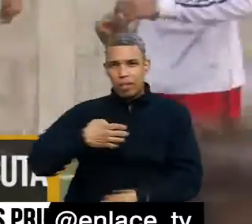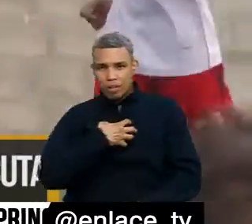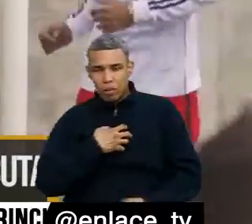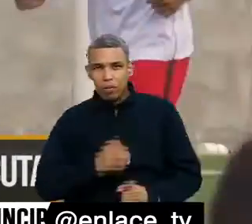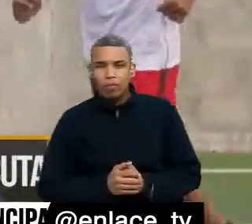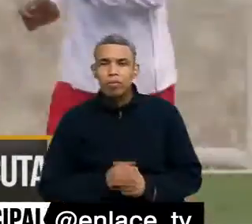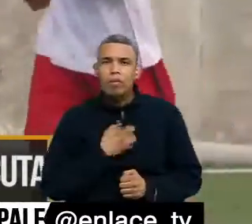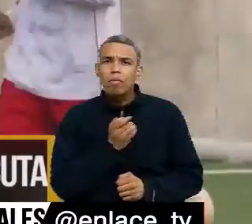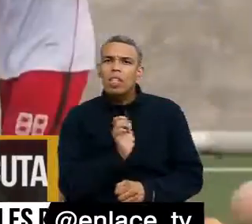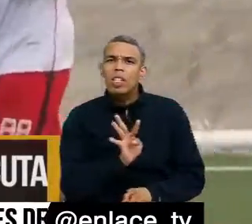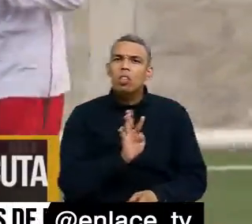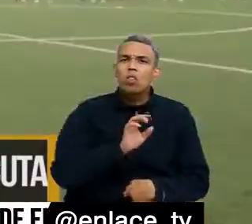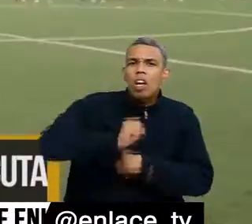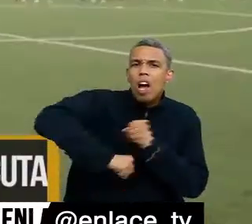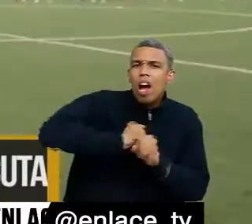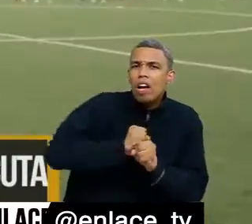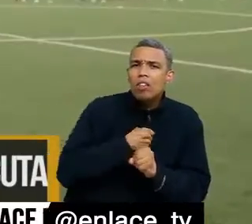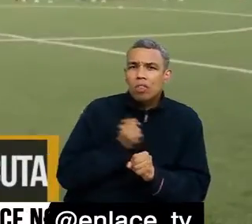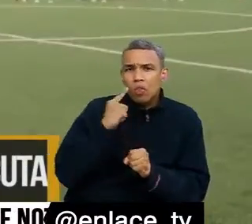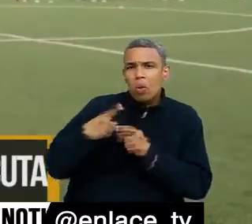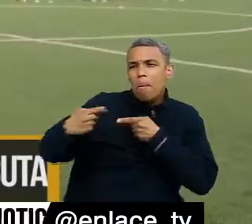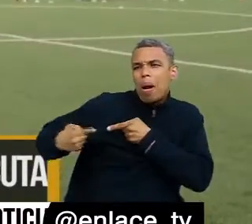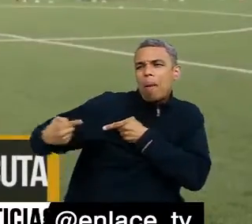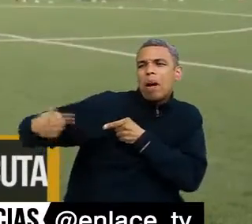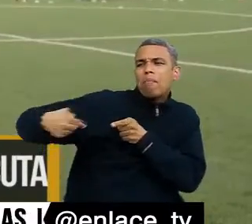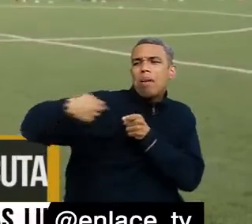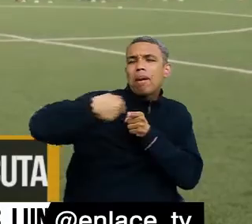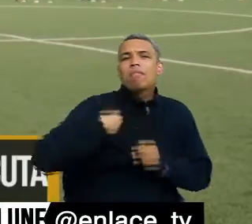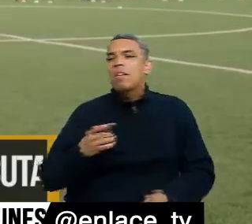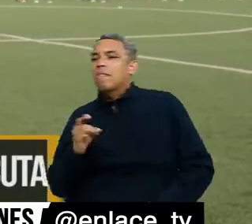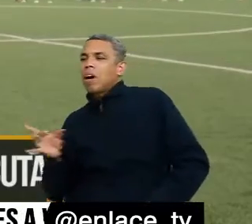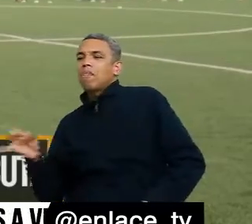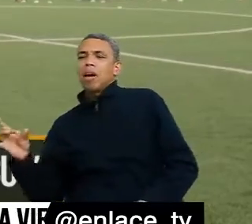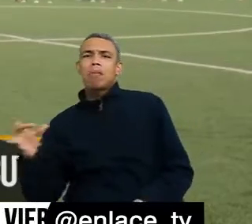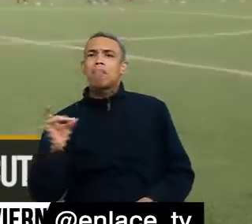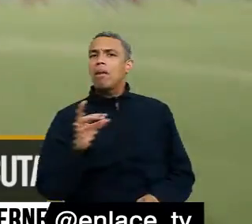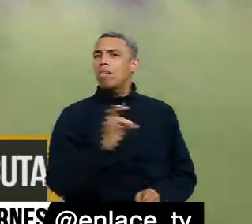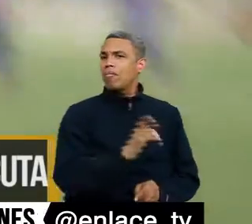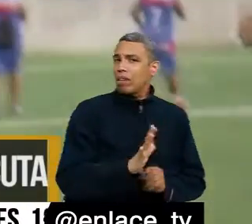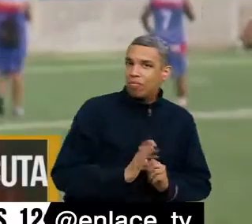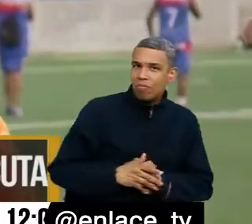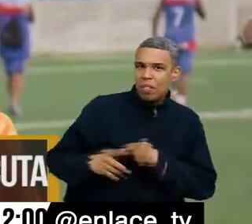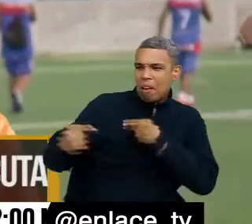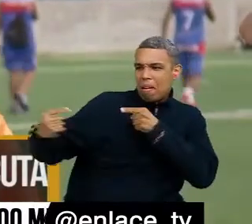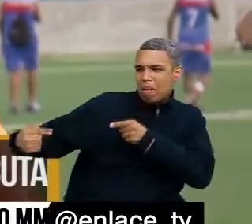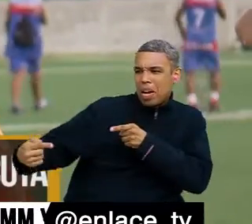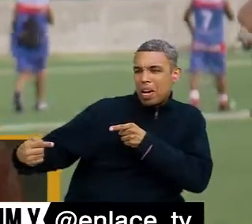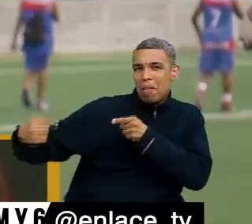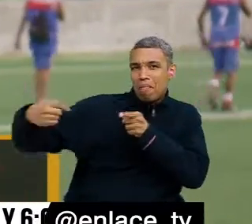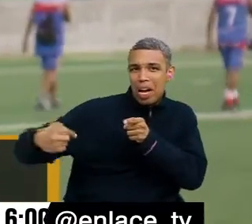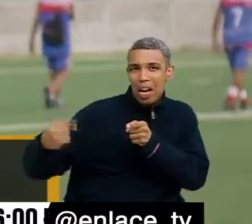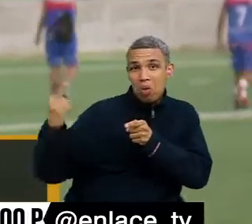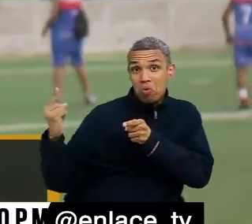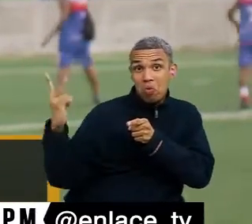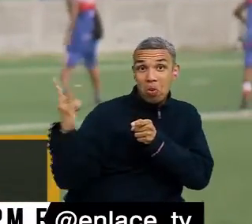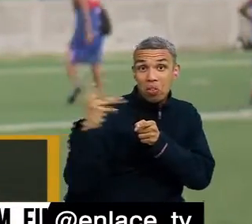sub-14, fue el único invicto del 15º campeonato binacional, que jugó 7 partidos. Bueno, pues prepararnos